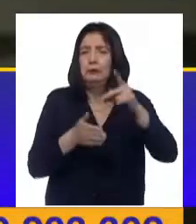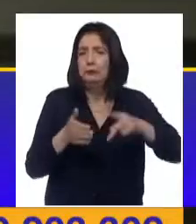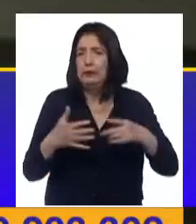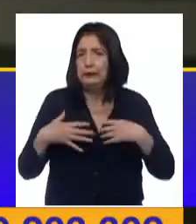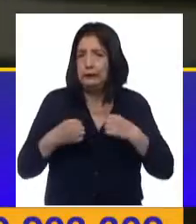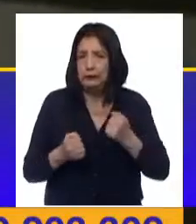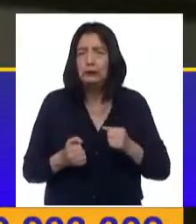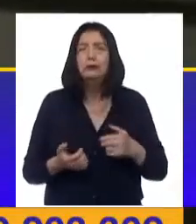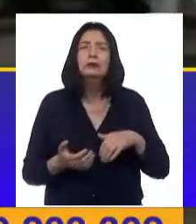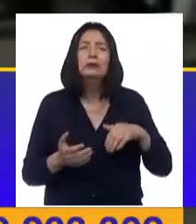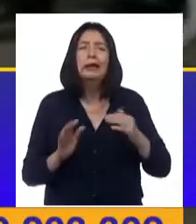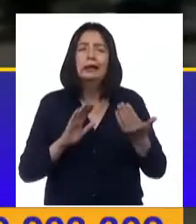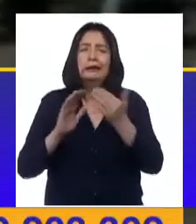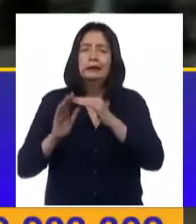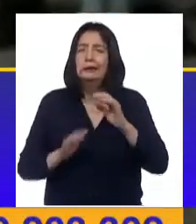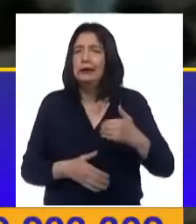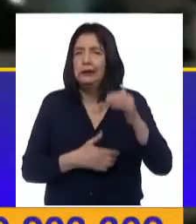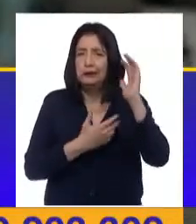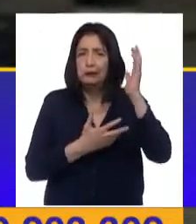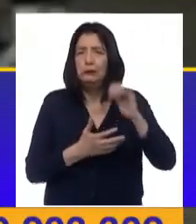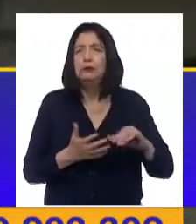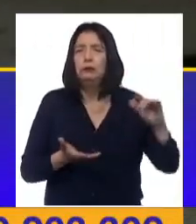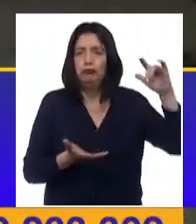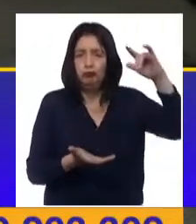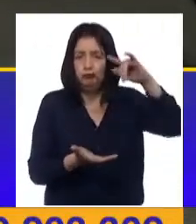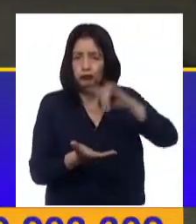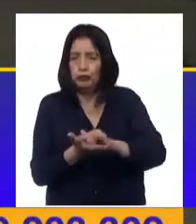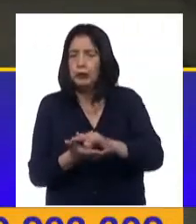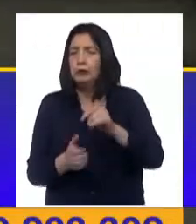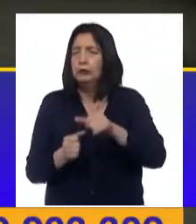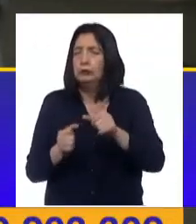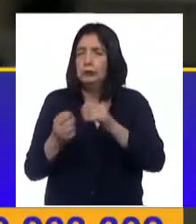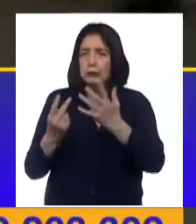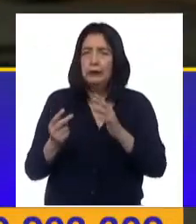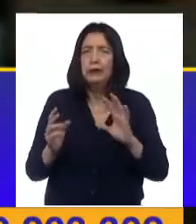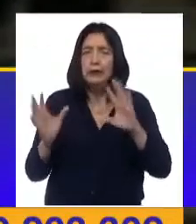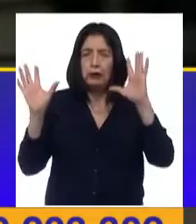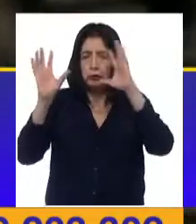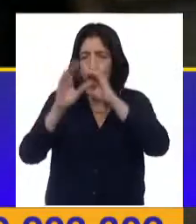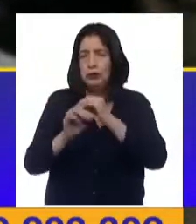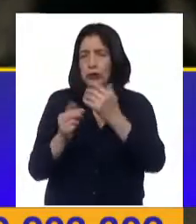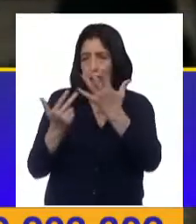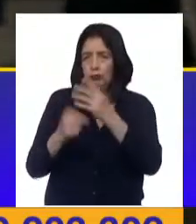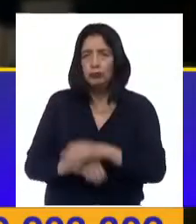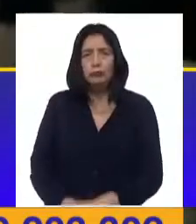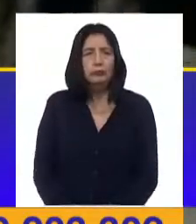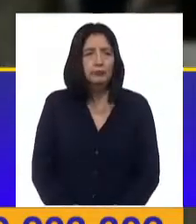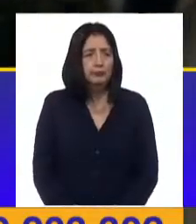a la ciudad de Piura, que arribaron al grupo aéreo número 7 a las 8 de la noche.